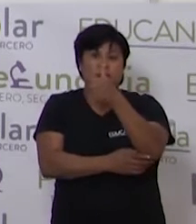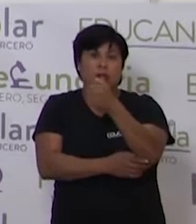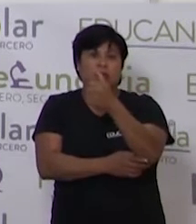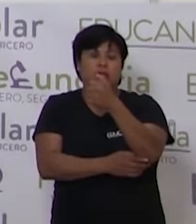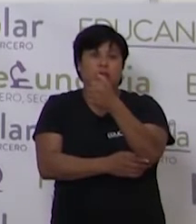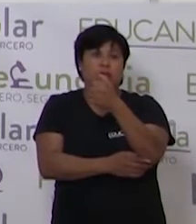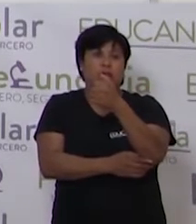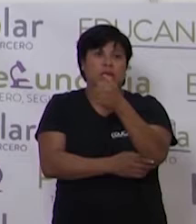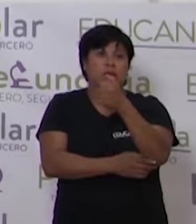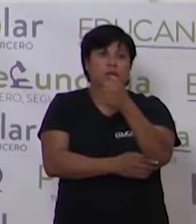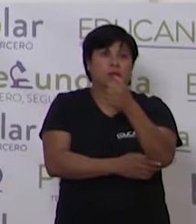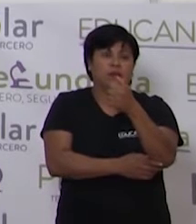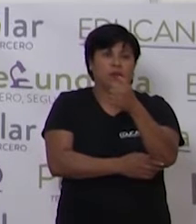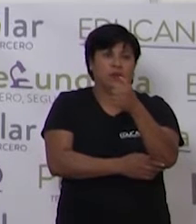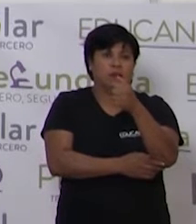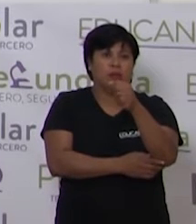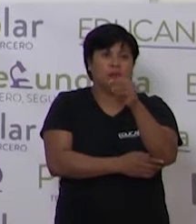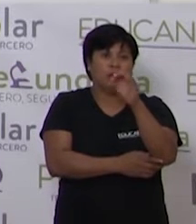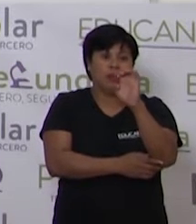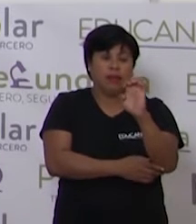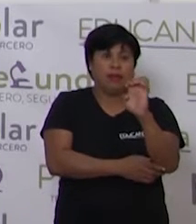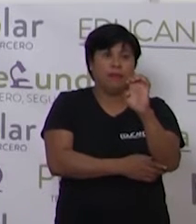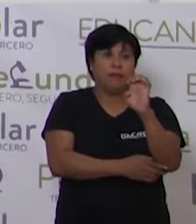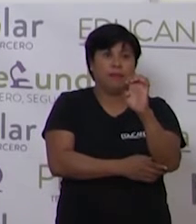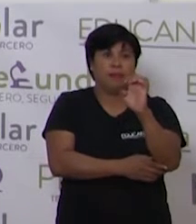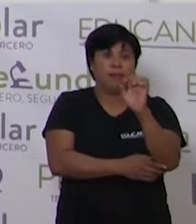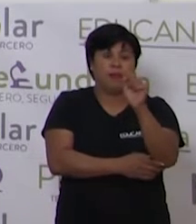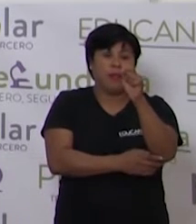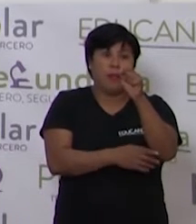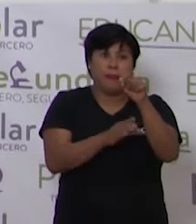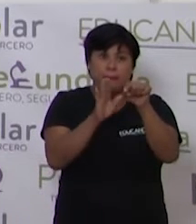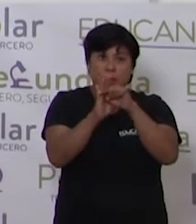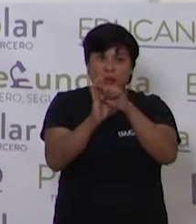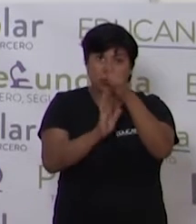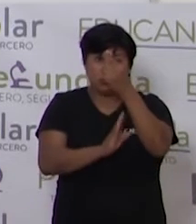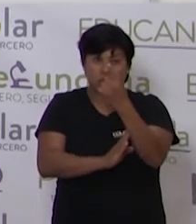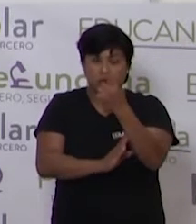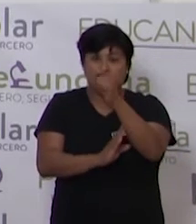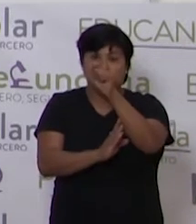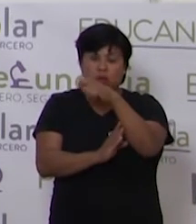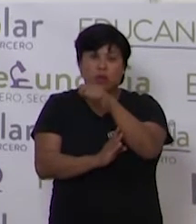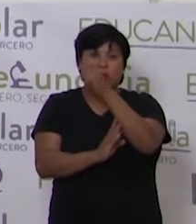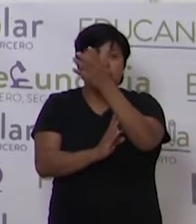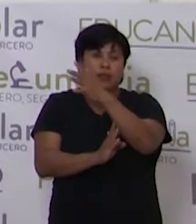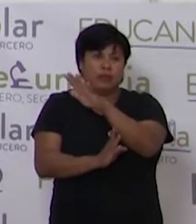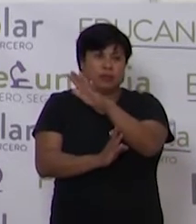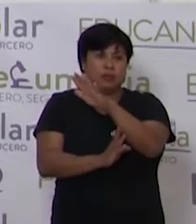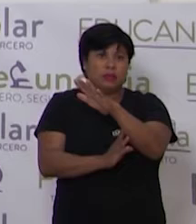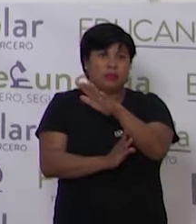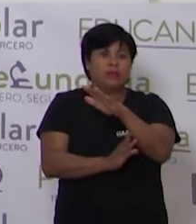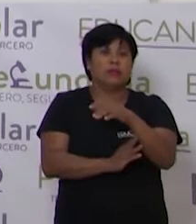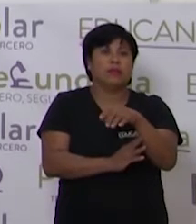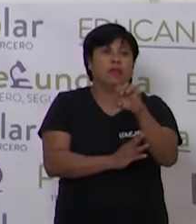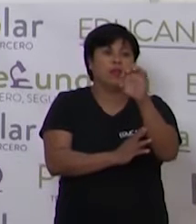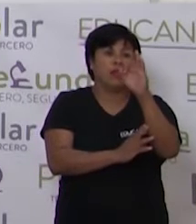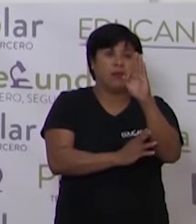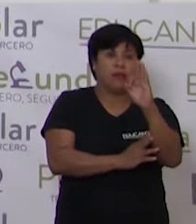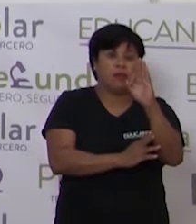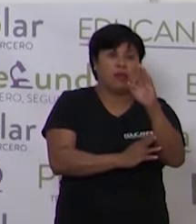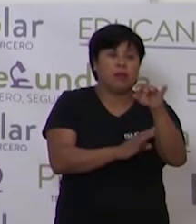0,6. A E, menos 1,10. A